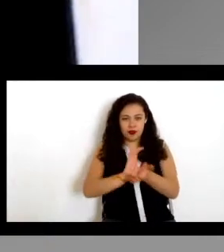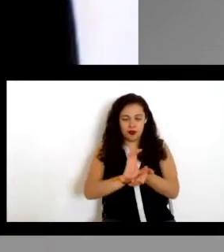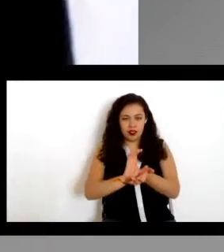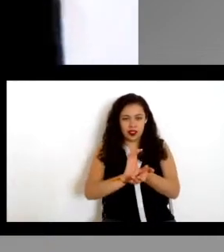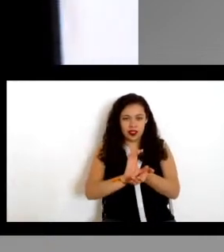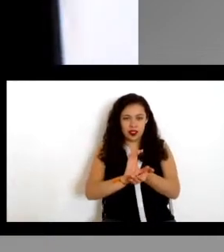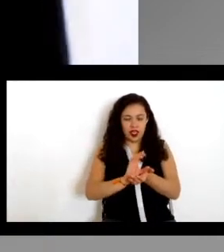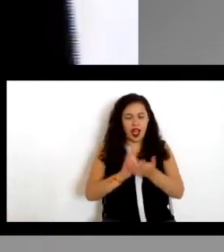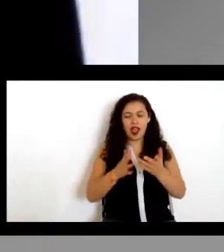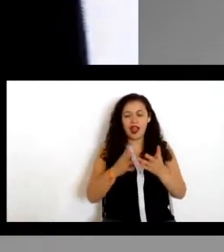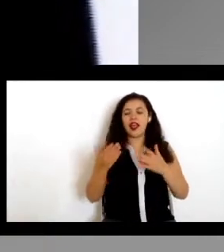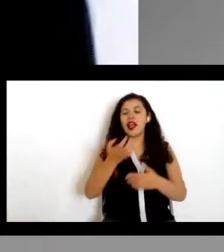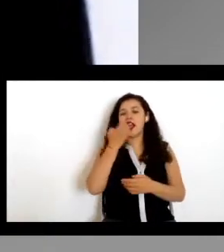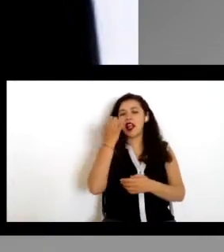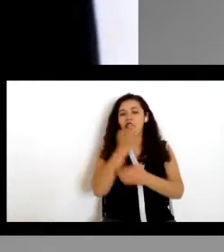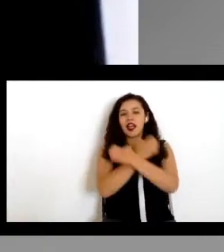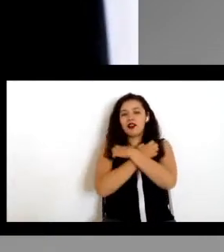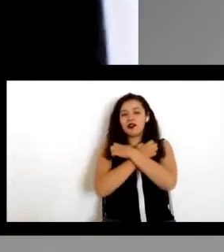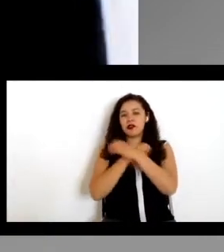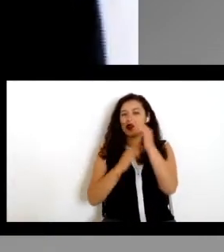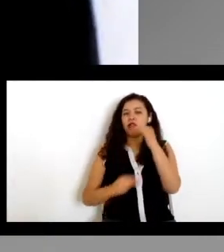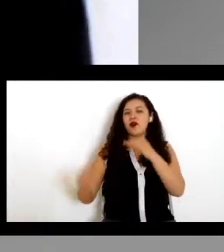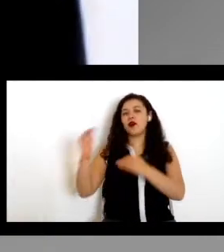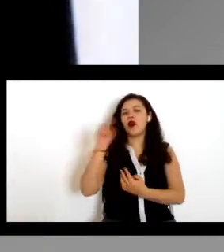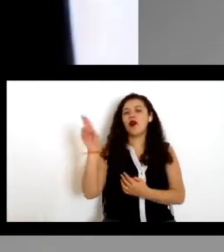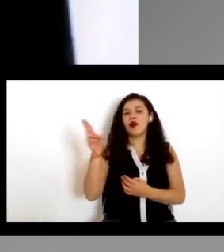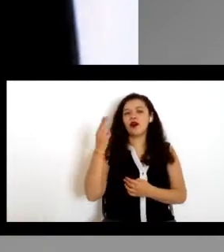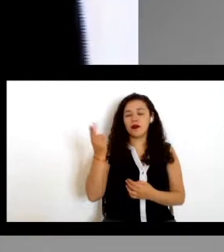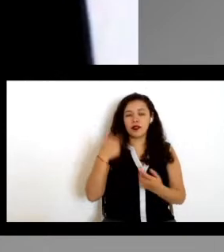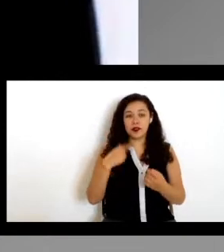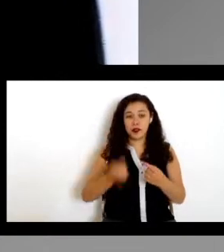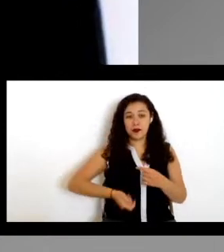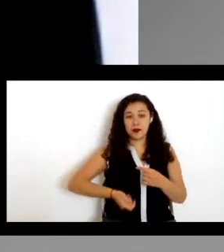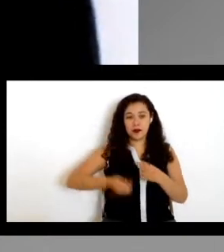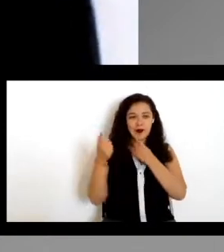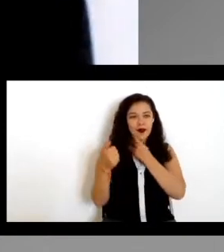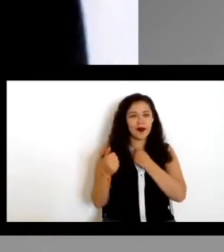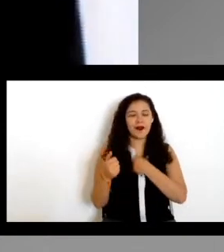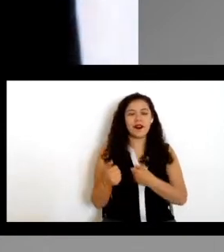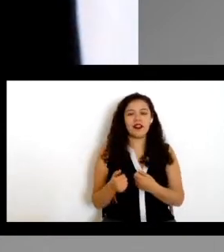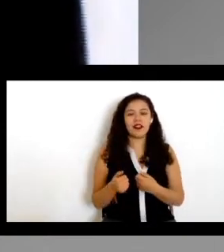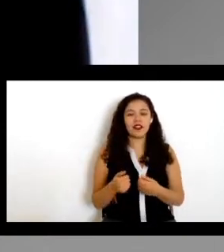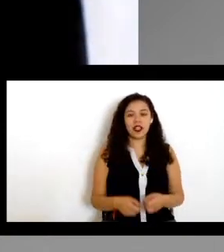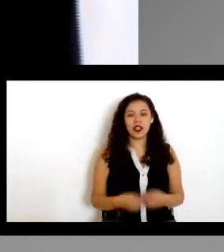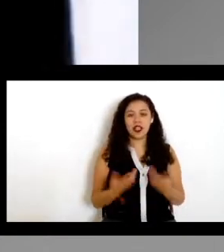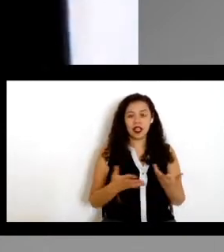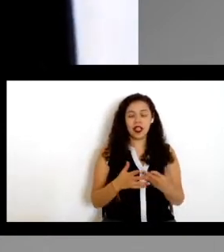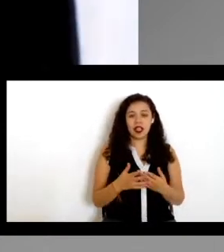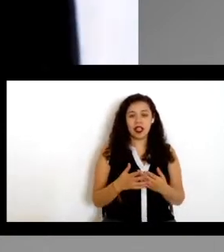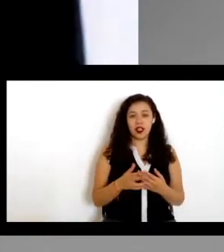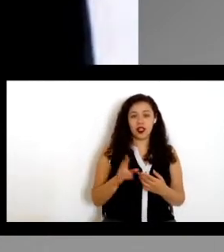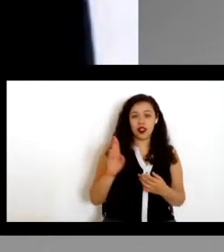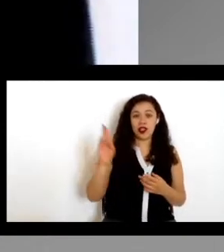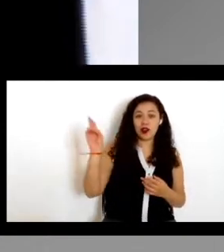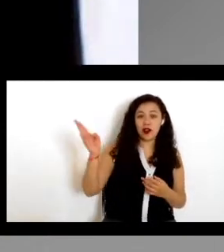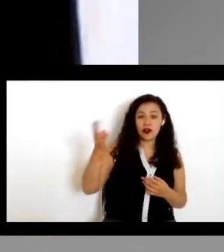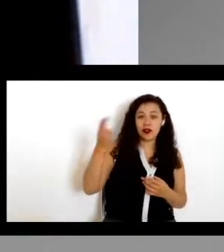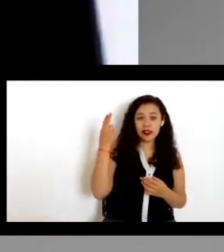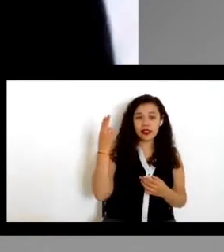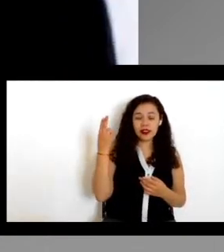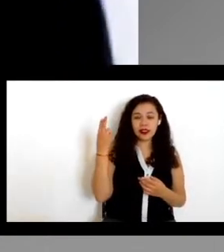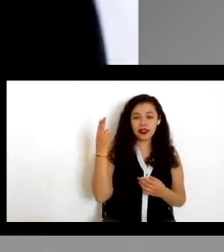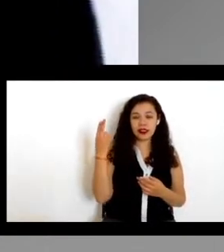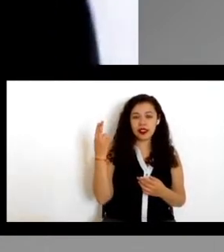educación superior. Y bueno, pues el primer punto que veo es que en las universidades haya una apertura a